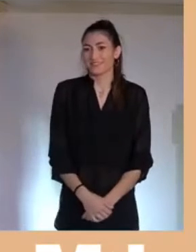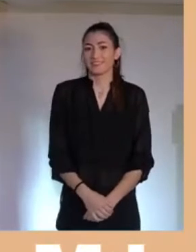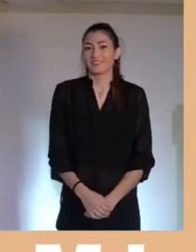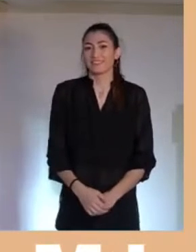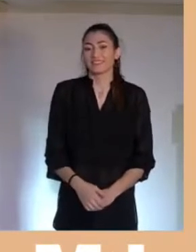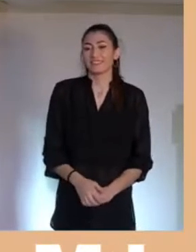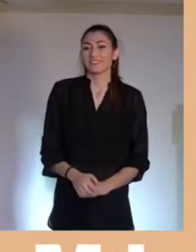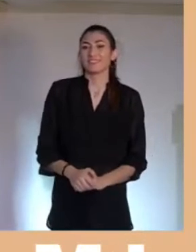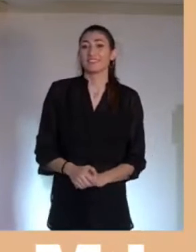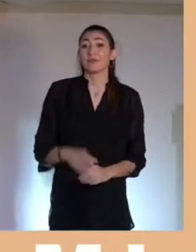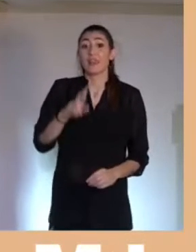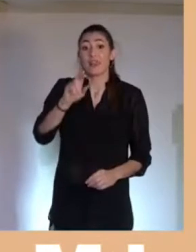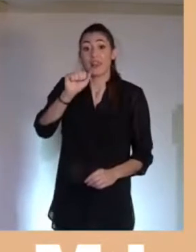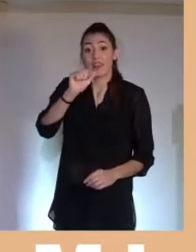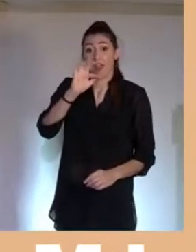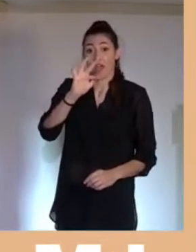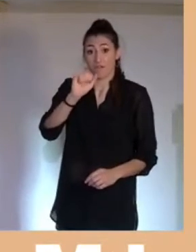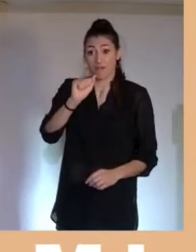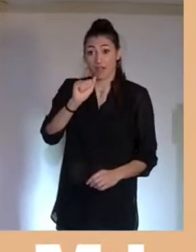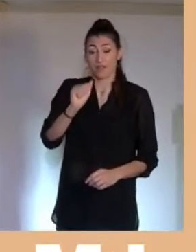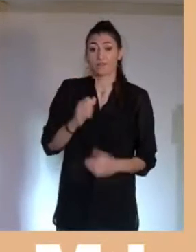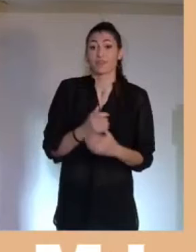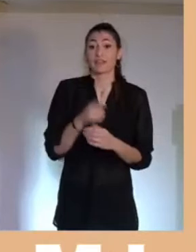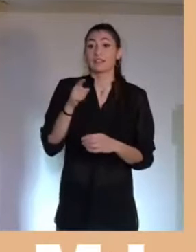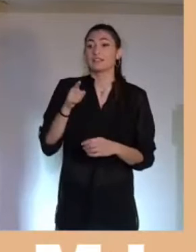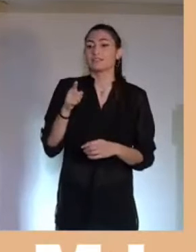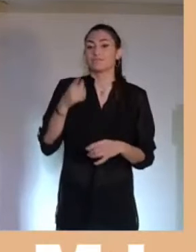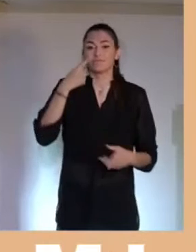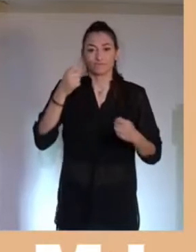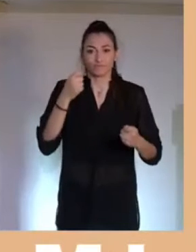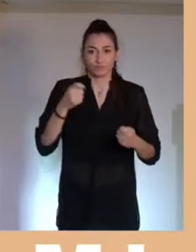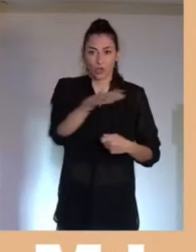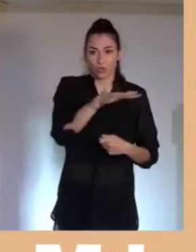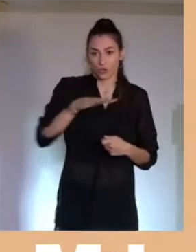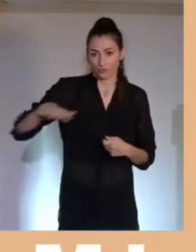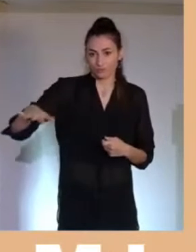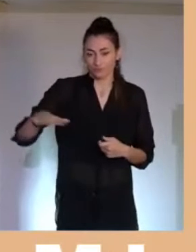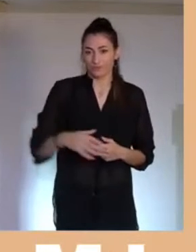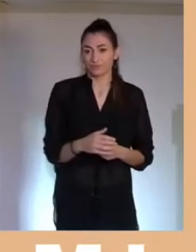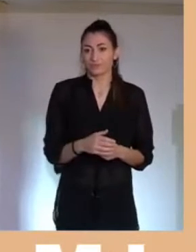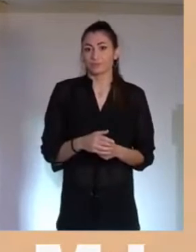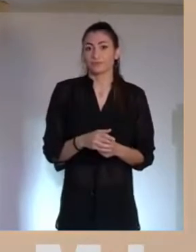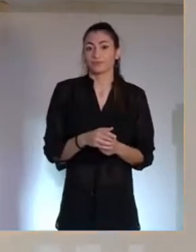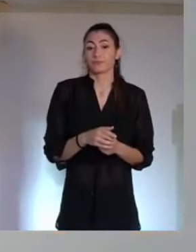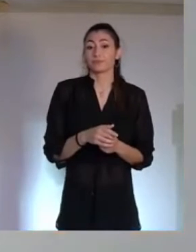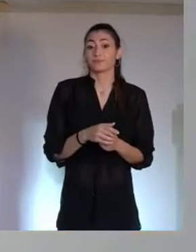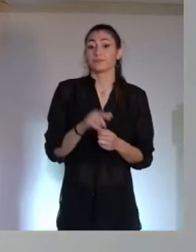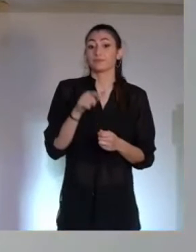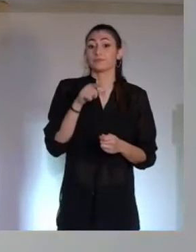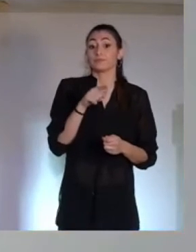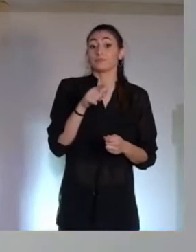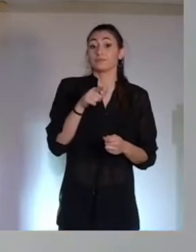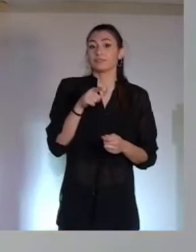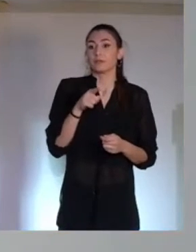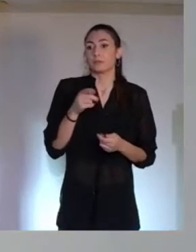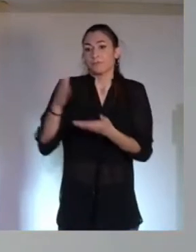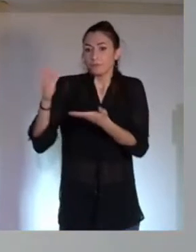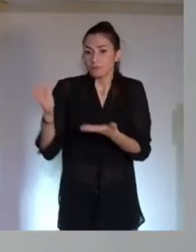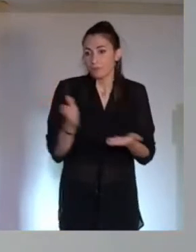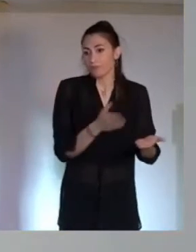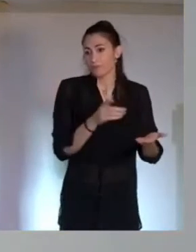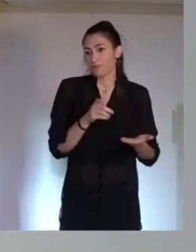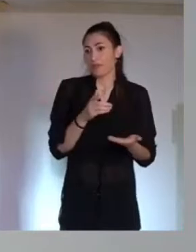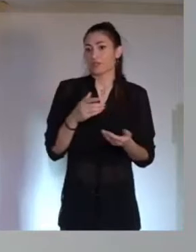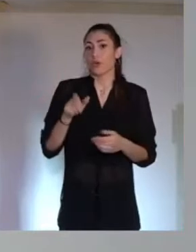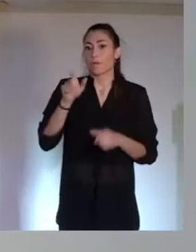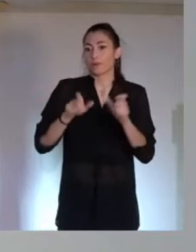Rafa Fernández Alonso, coordinador de territorios, que nos introducirá a las coordinadoras de las dos sedes recién